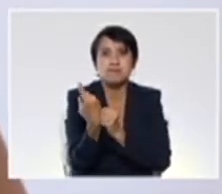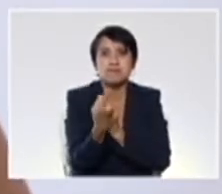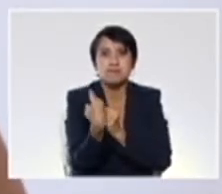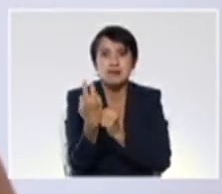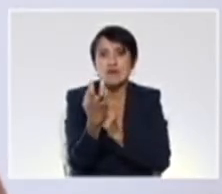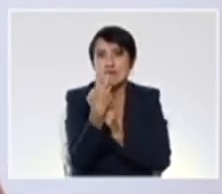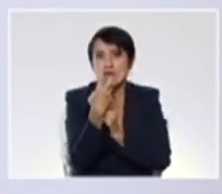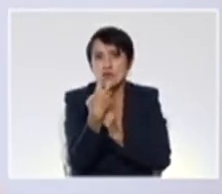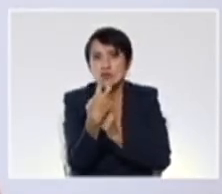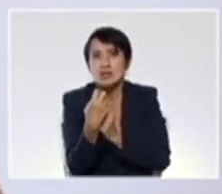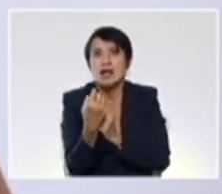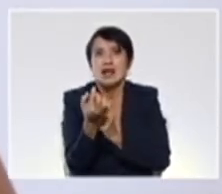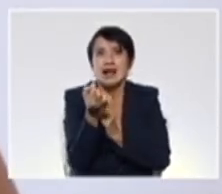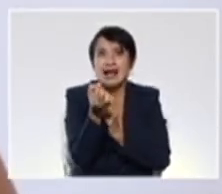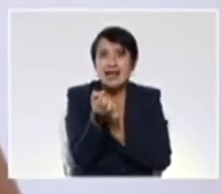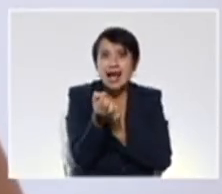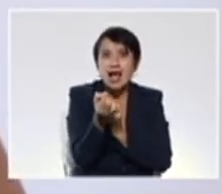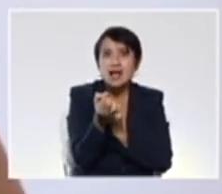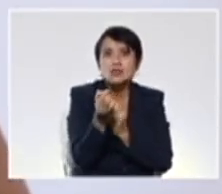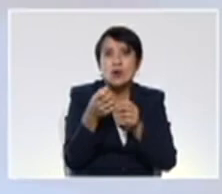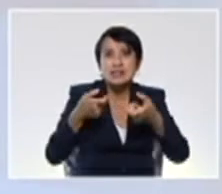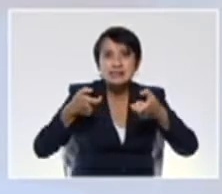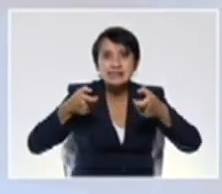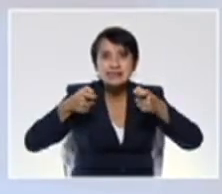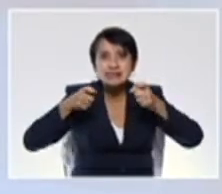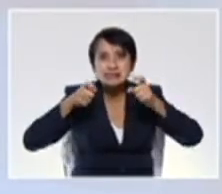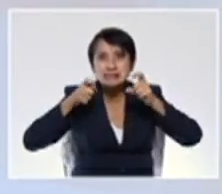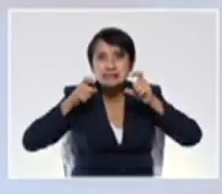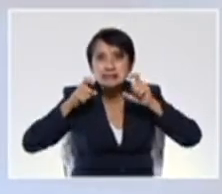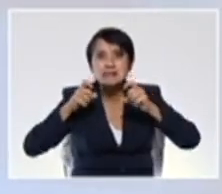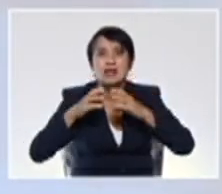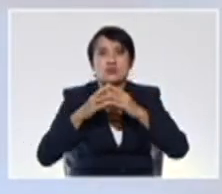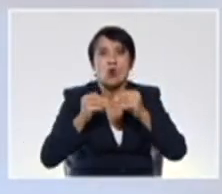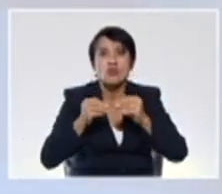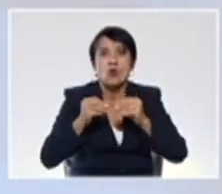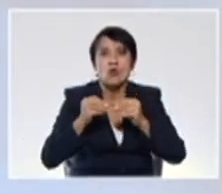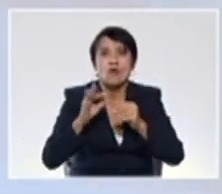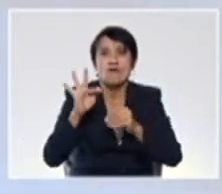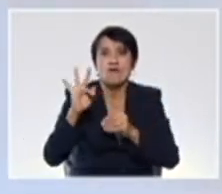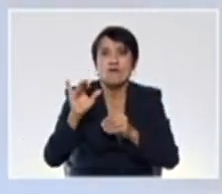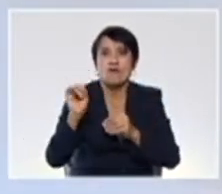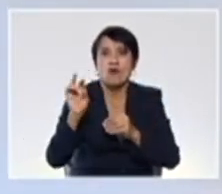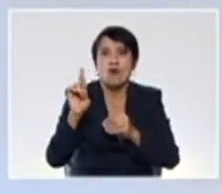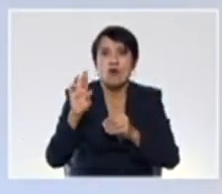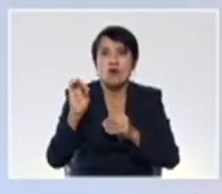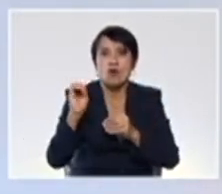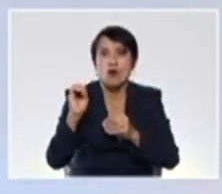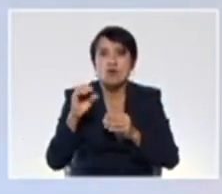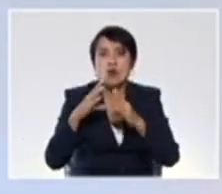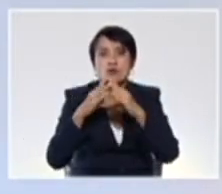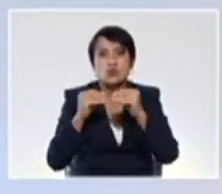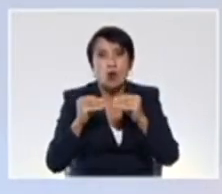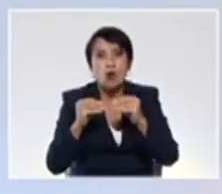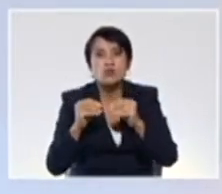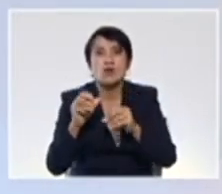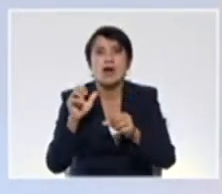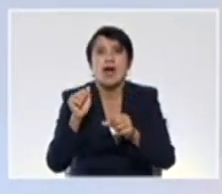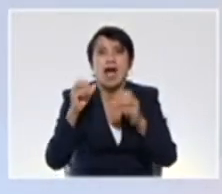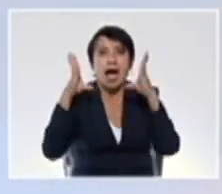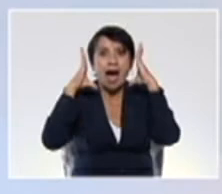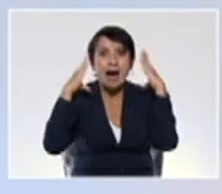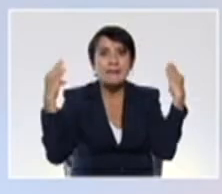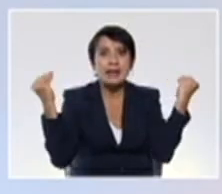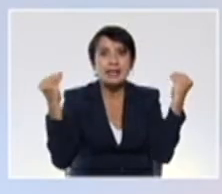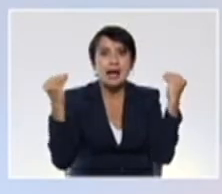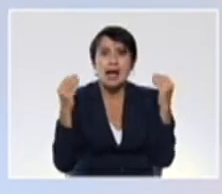de haber licuado unos granos de maíz, ¿sí?, del fororo, de la avena. Ella con el tiempo va perdiendo filo en las cuchillas. Pero eso yo lo